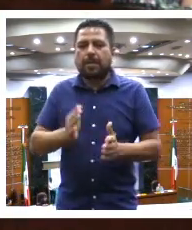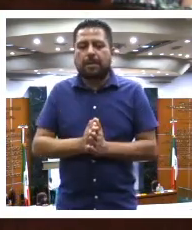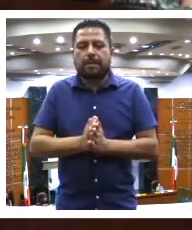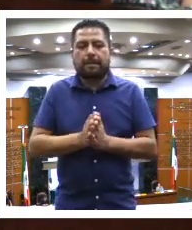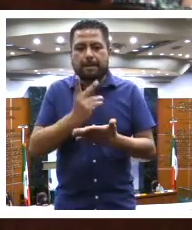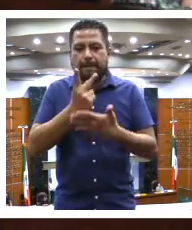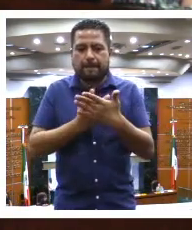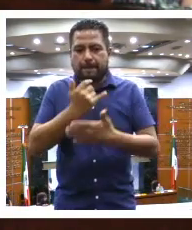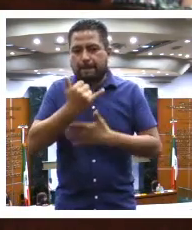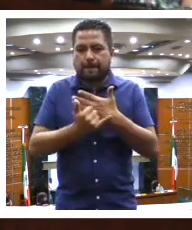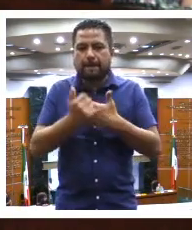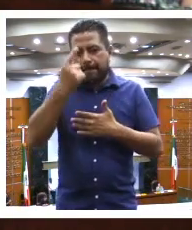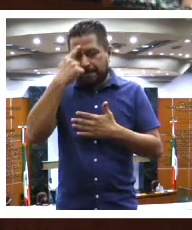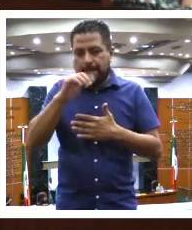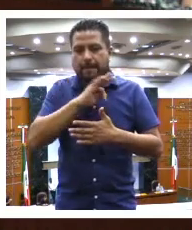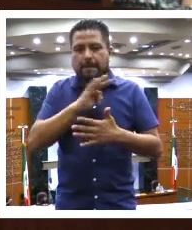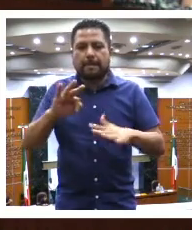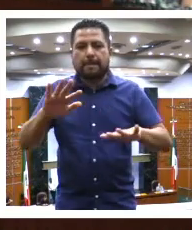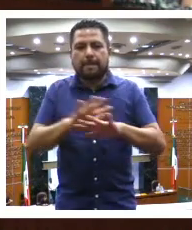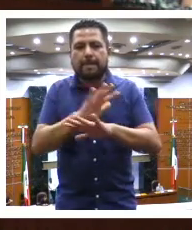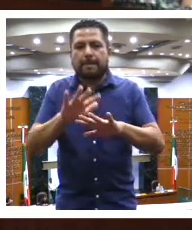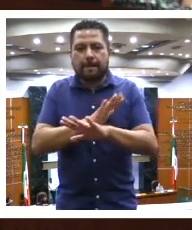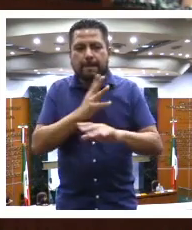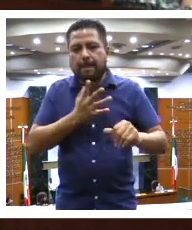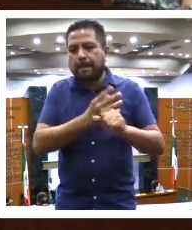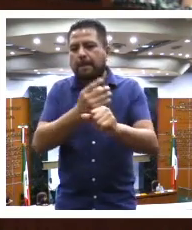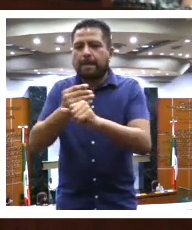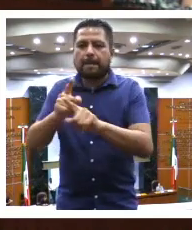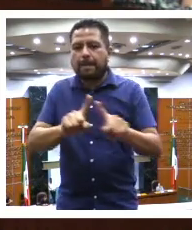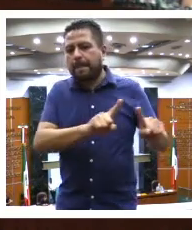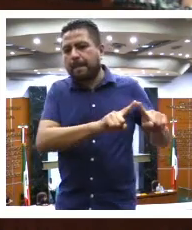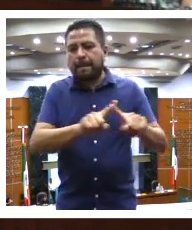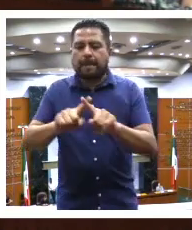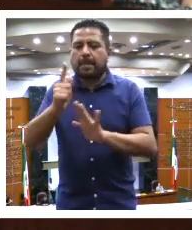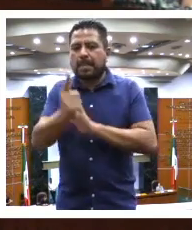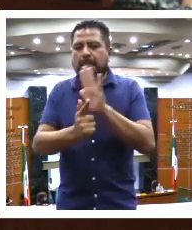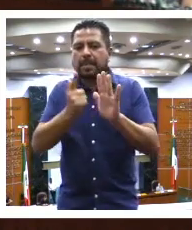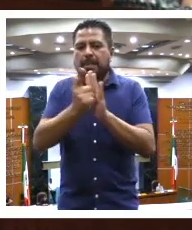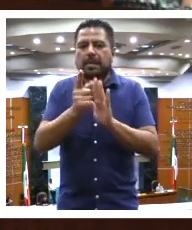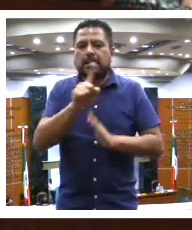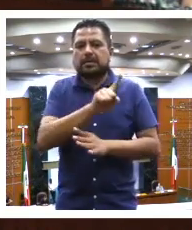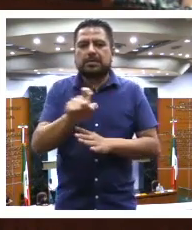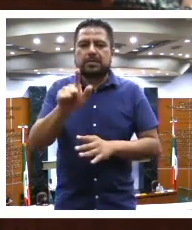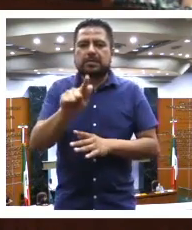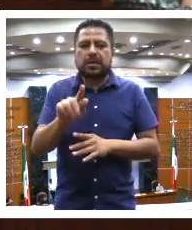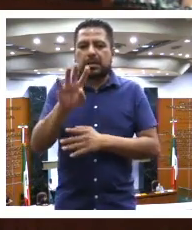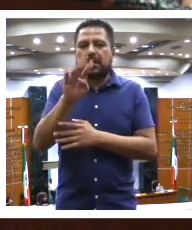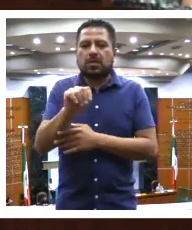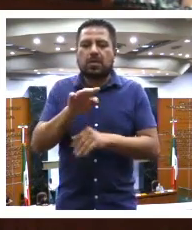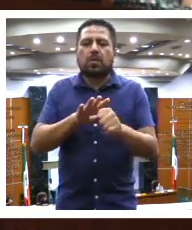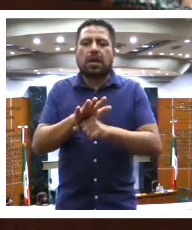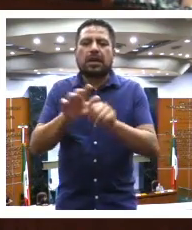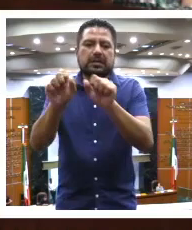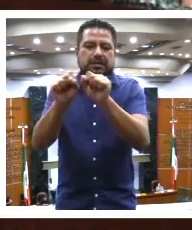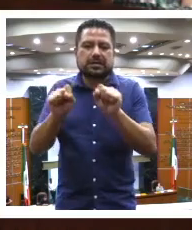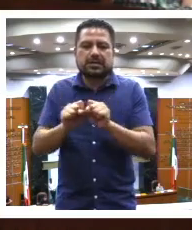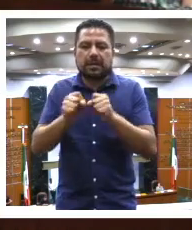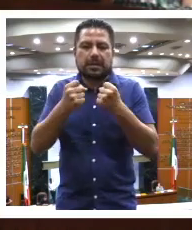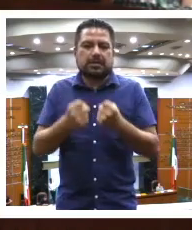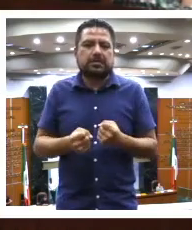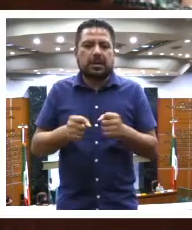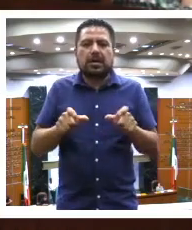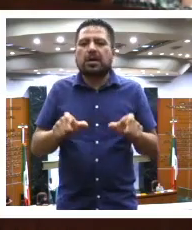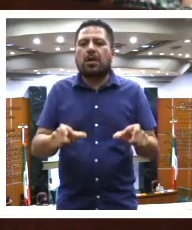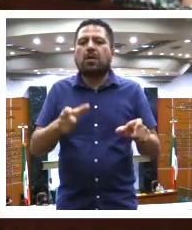con proyecto de decreto para que se reformen y adicionen diversas disposiciones de la ley número 179 del sistema de Seguridad